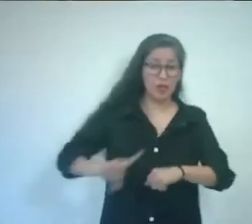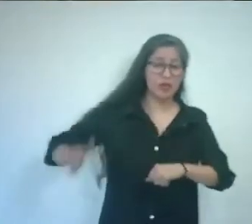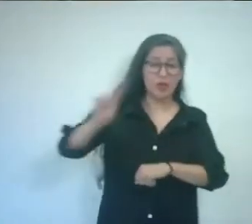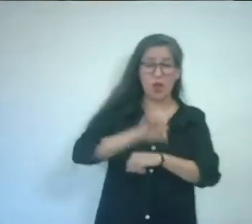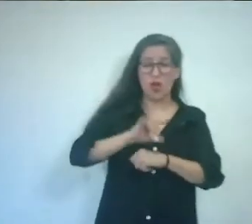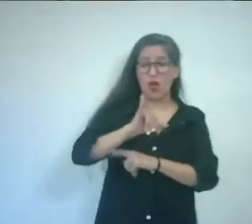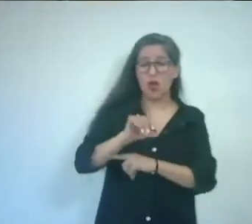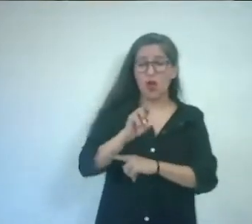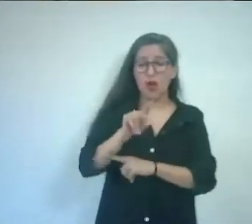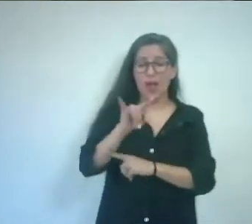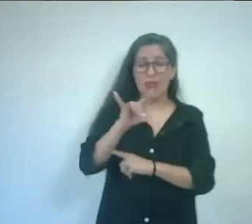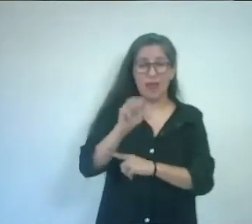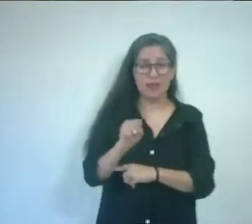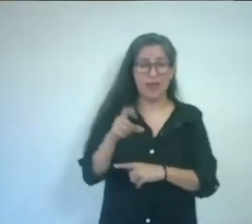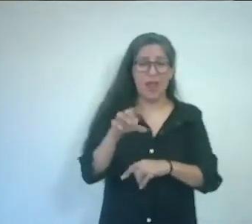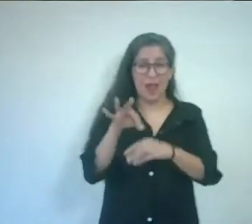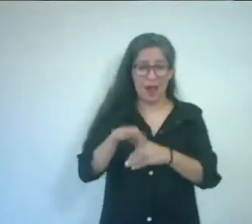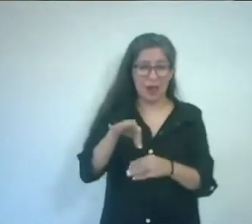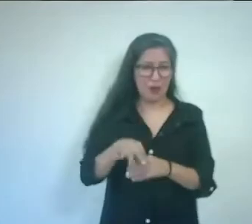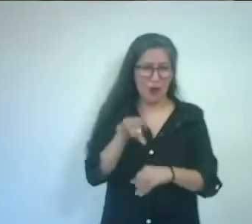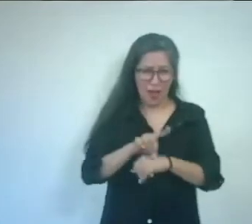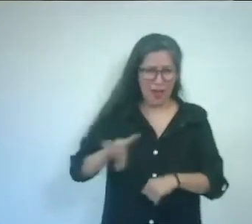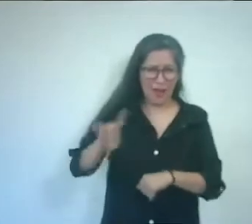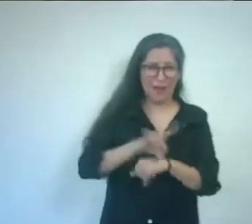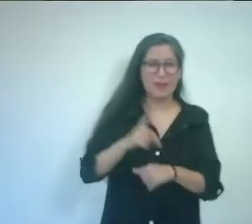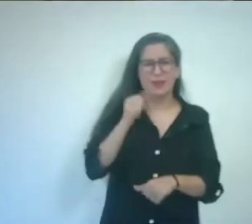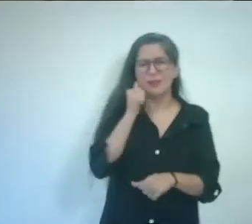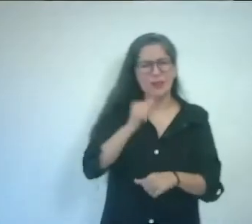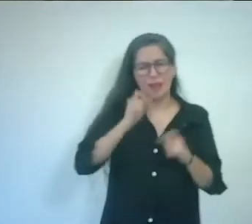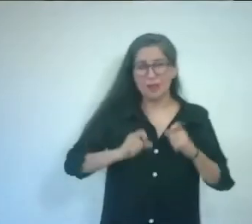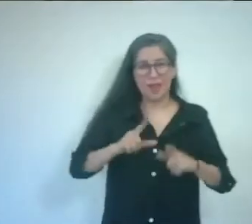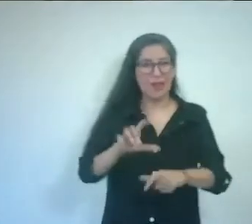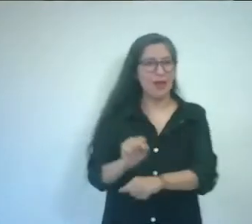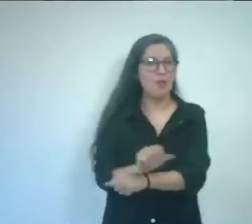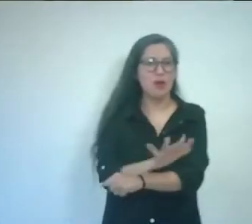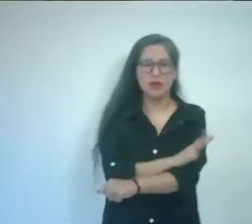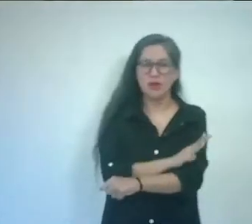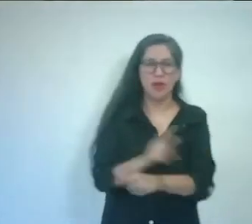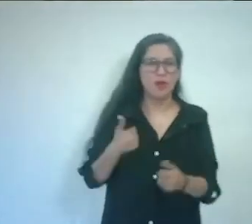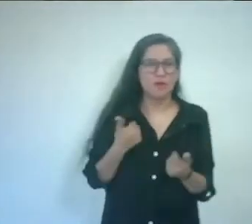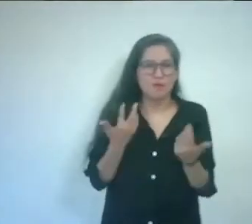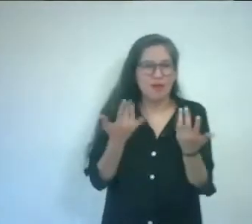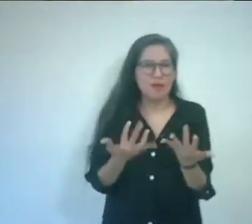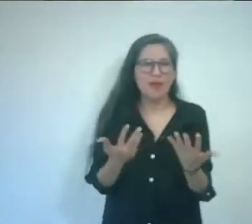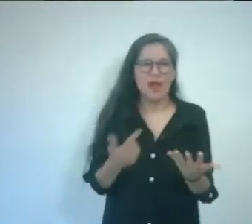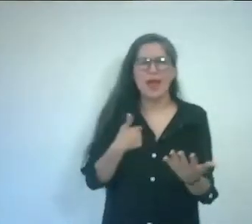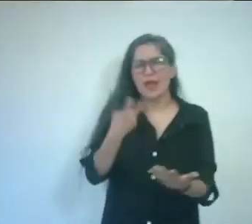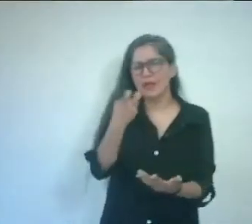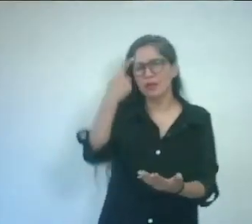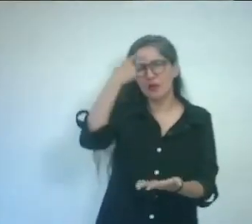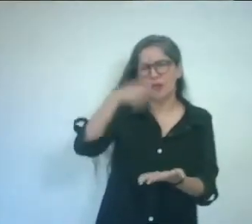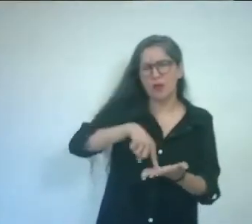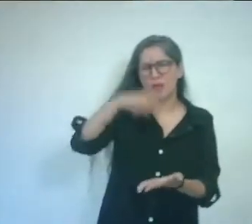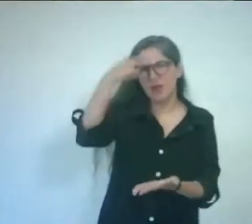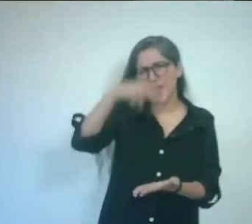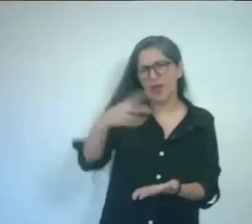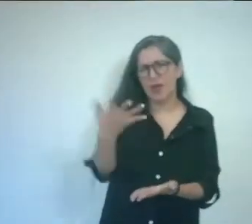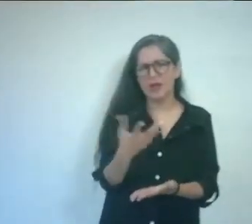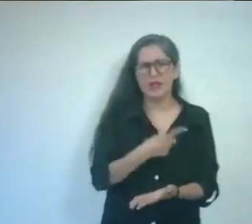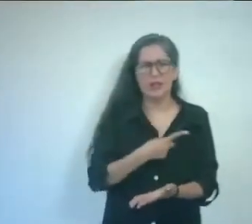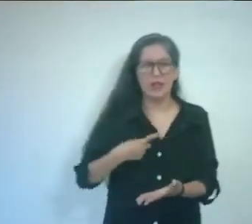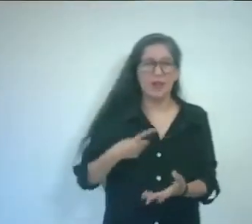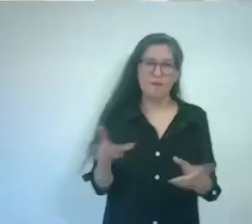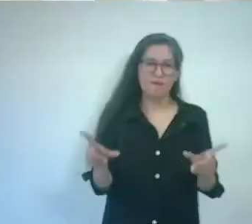seguirán despertando emoción, seguirán despertando expectativa, y eso es algo que en México me parece que tenemos que celebrar. Es cuanto, consejera